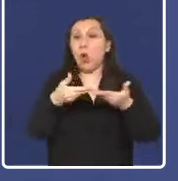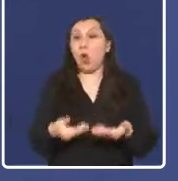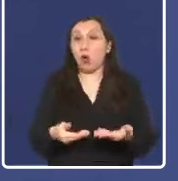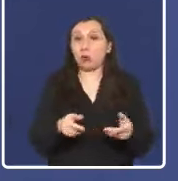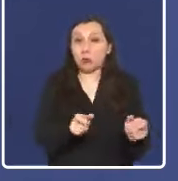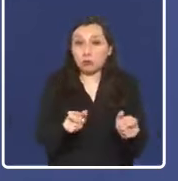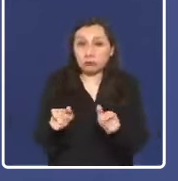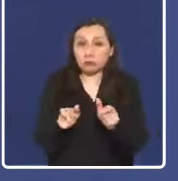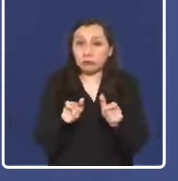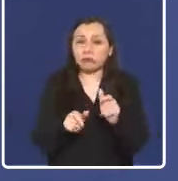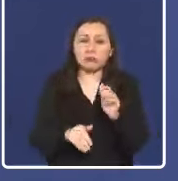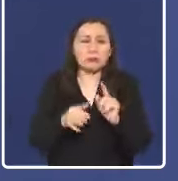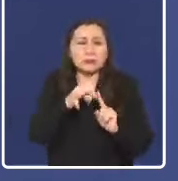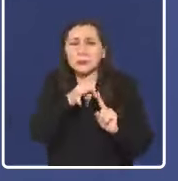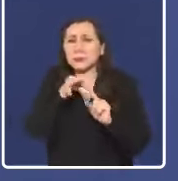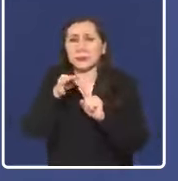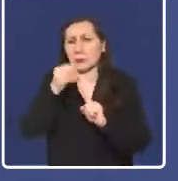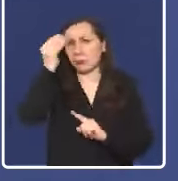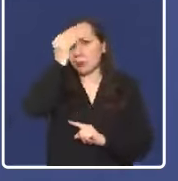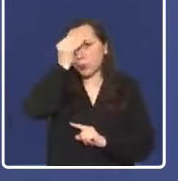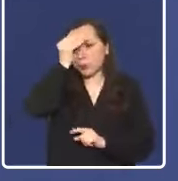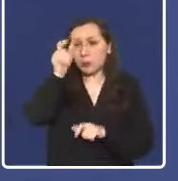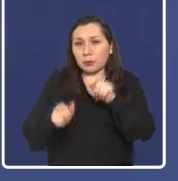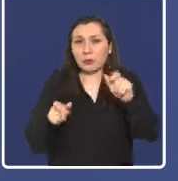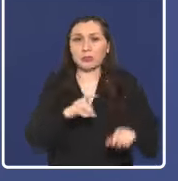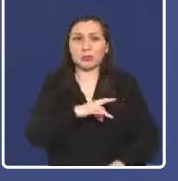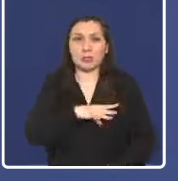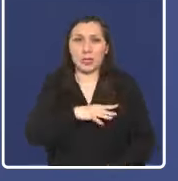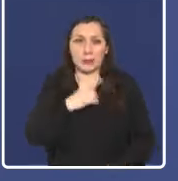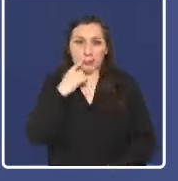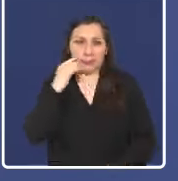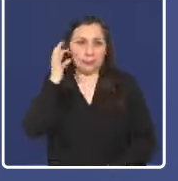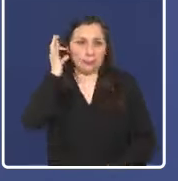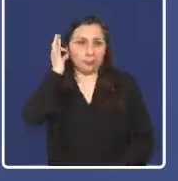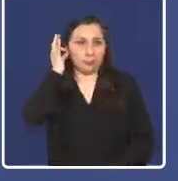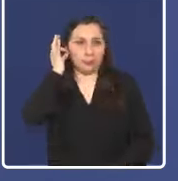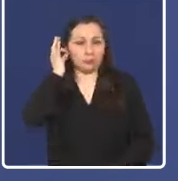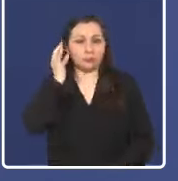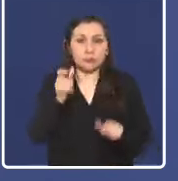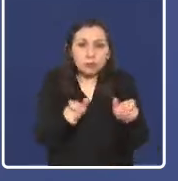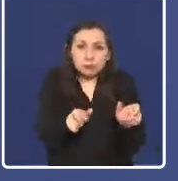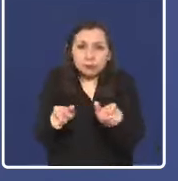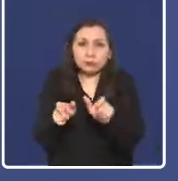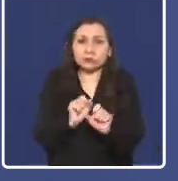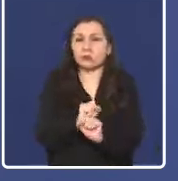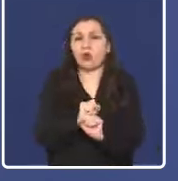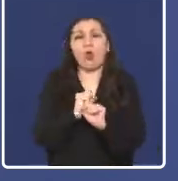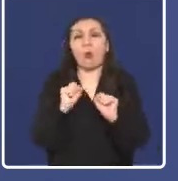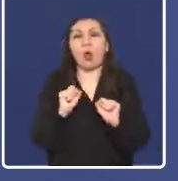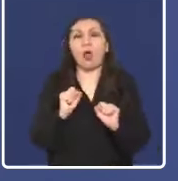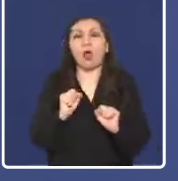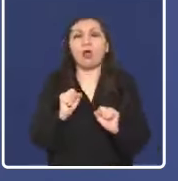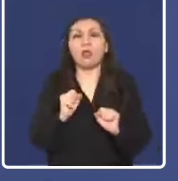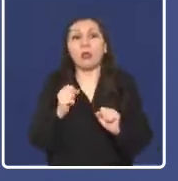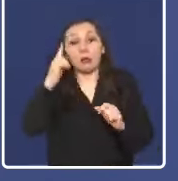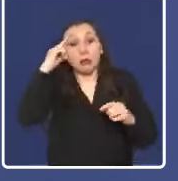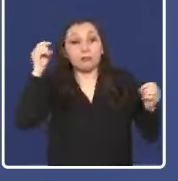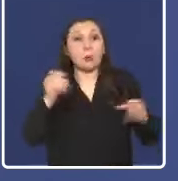seguridad es la principal prioridad de los chilenos y chilenas. En la seguridad no se puede improvisar.